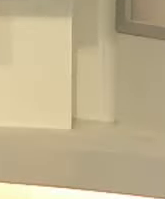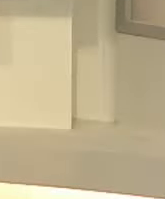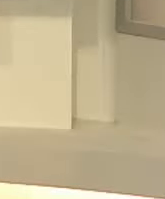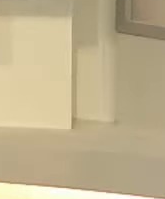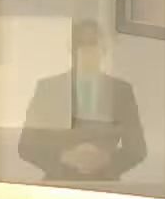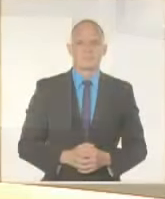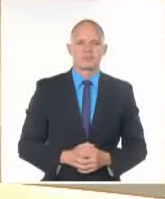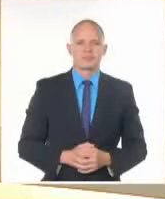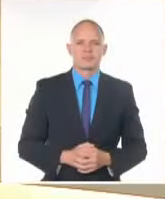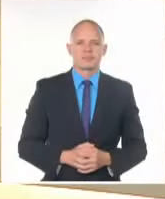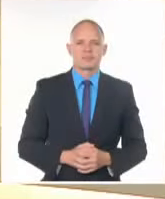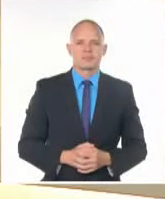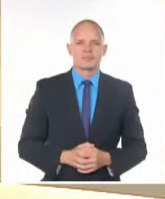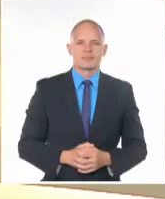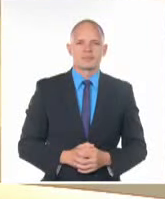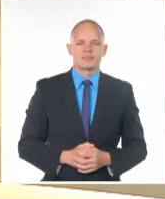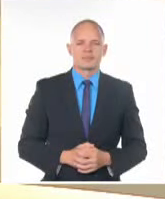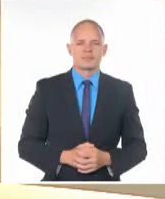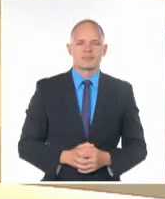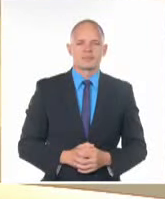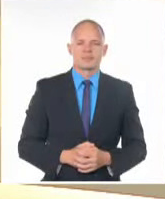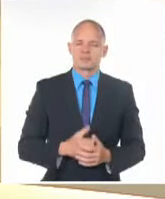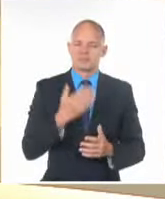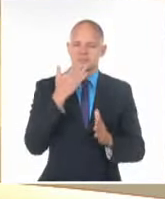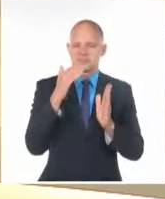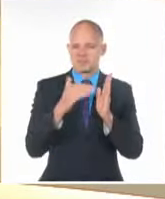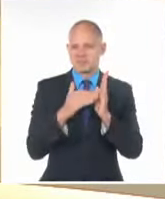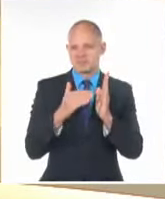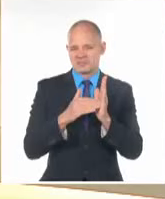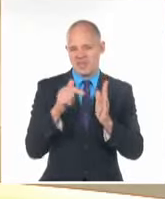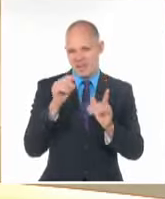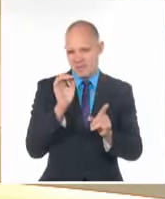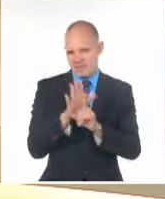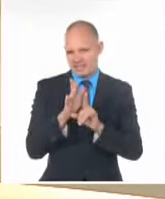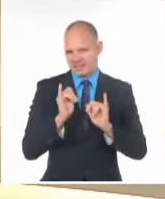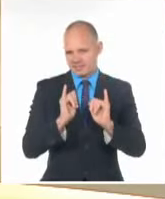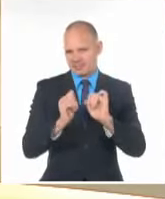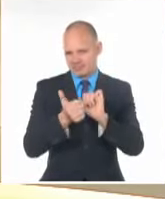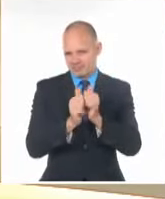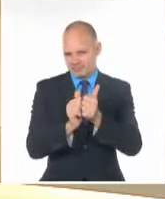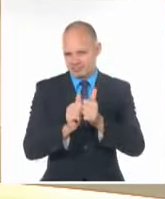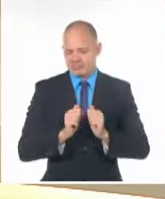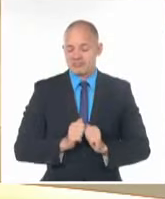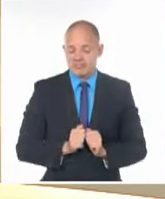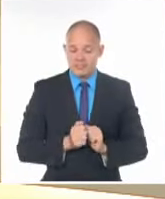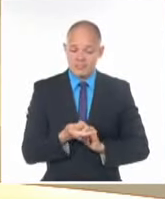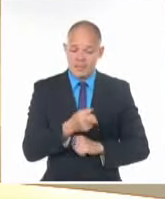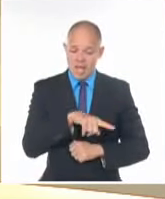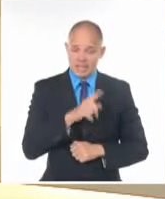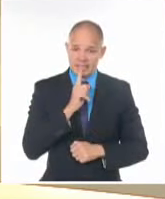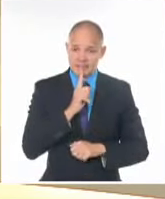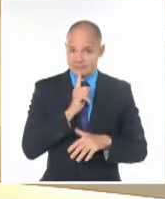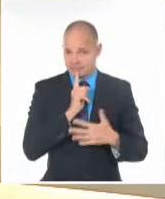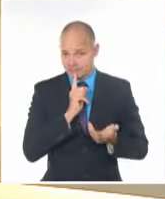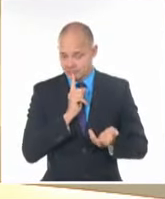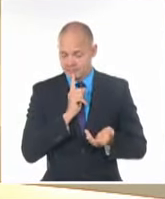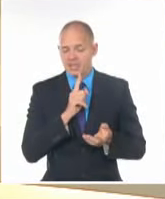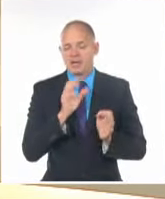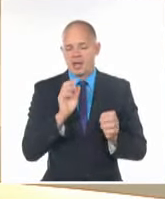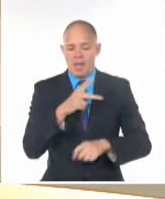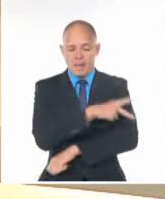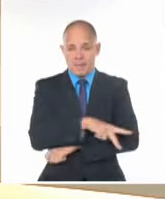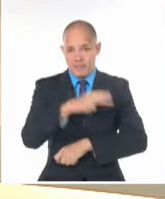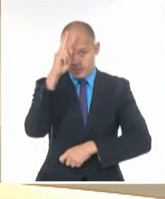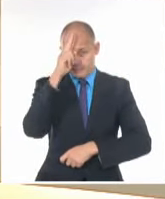Muy buenas tardes, comenzamos con los deportes al mediodía. Este viernes concluyó en República Dominicana la edición 43 de la